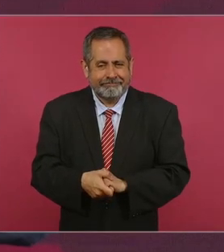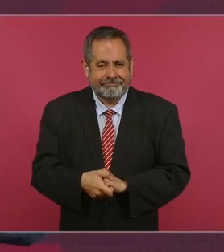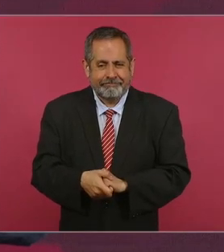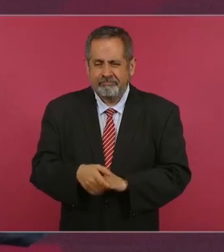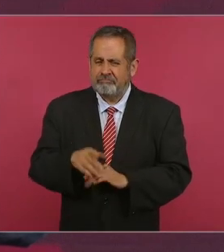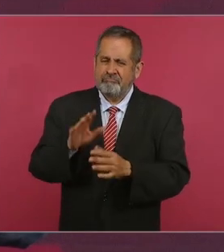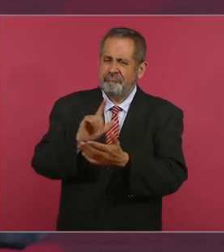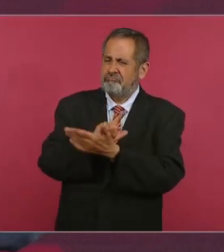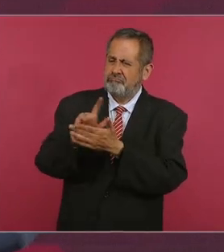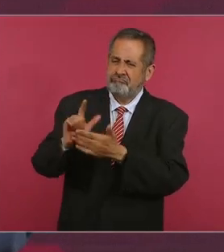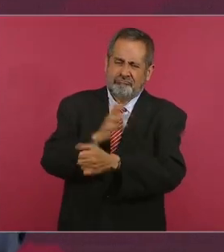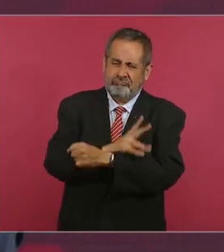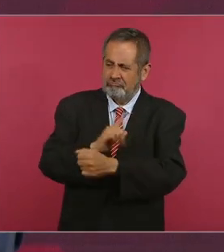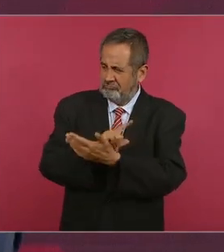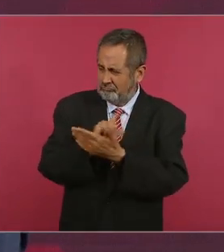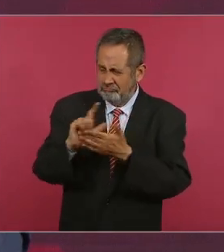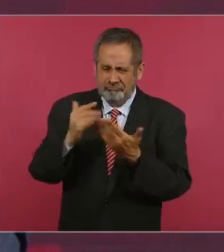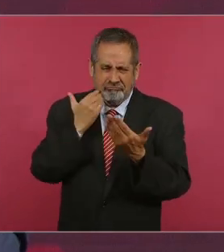intachable,